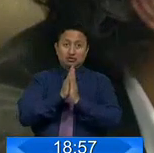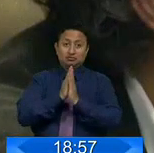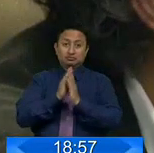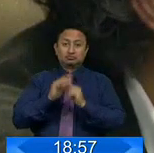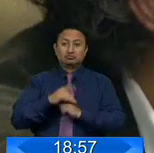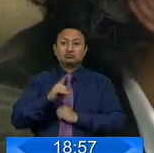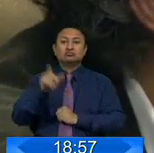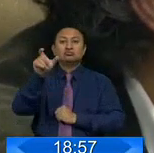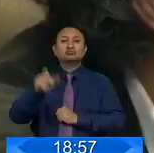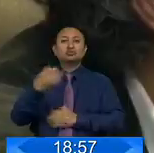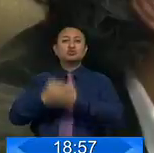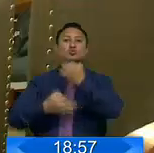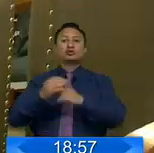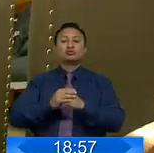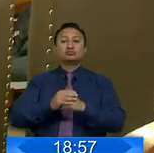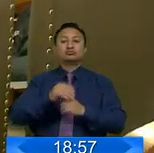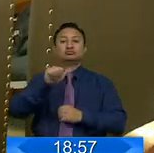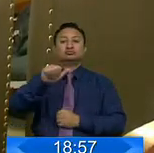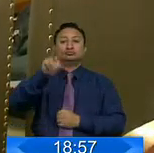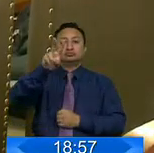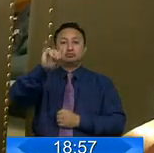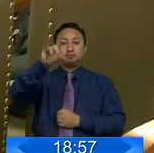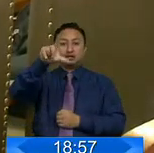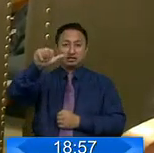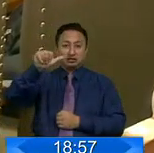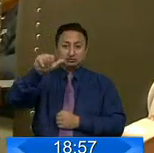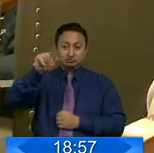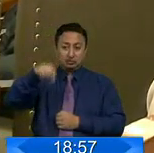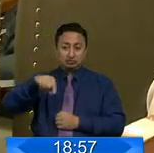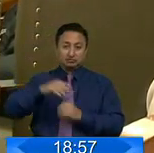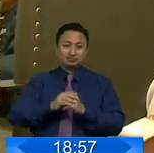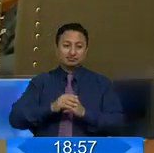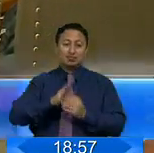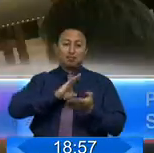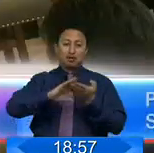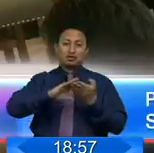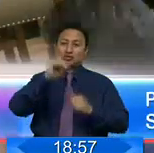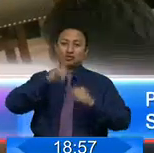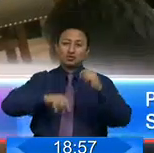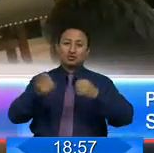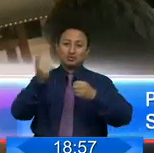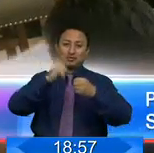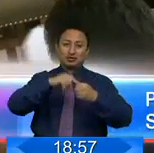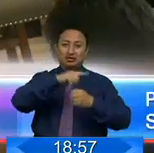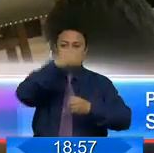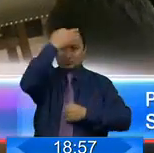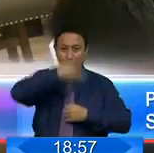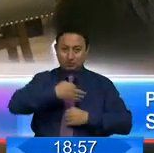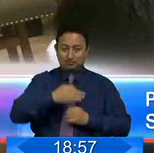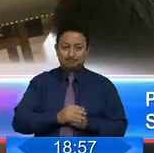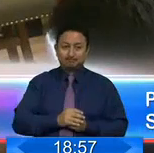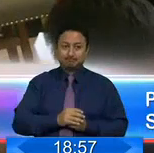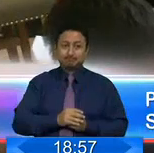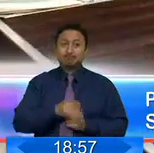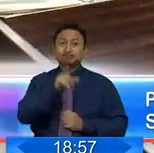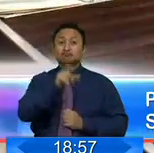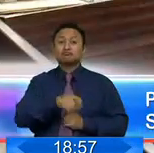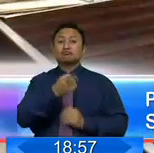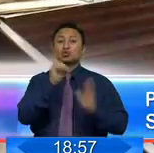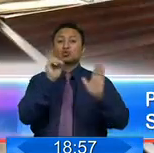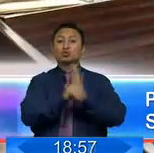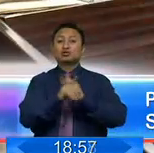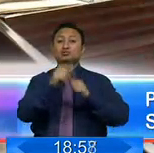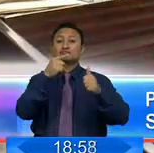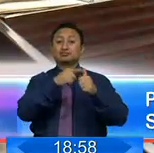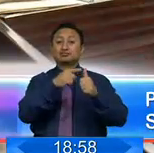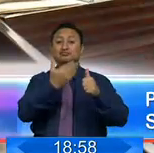solicitud para que el juez Ramiro Ávila se excuse de participar en la resolución sobre el matrimonio igualitario. Según los denunciantes, Ávila habría